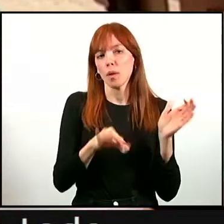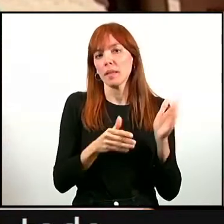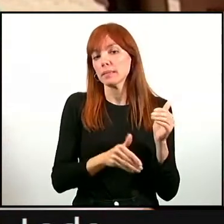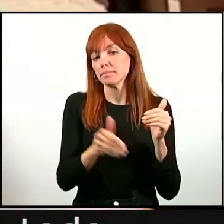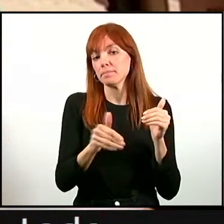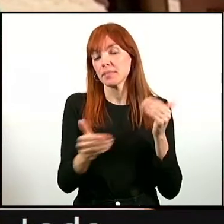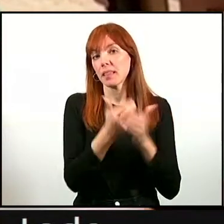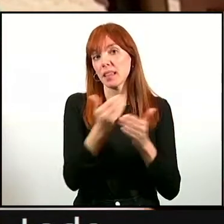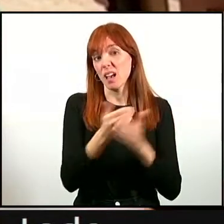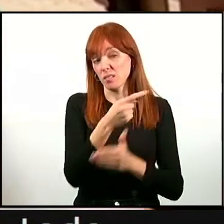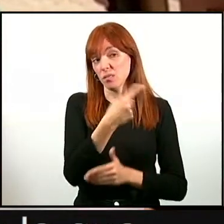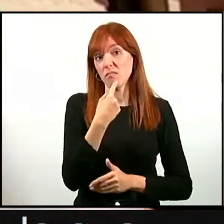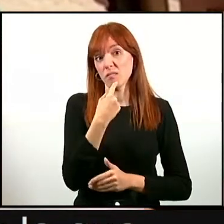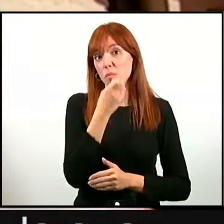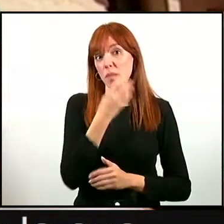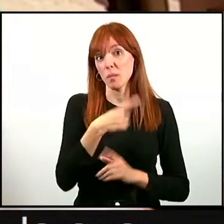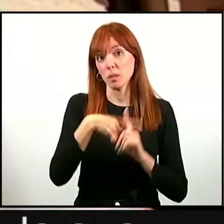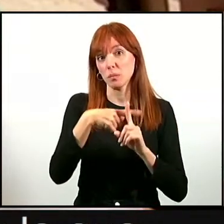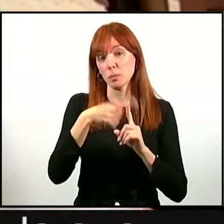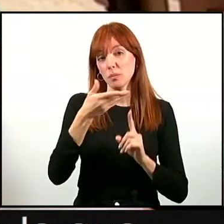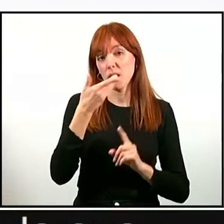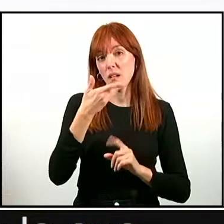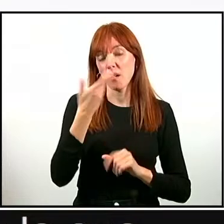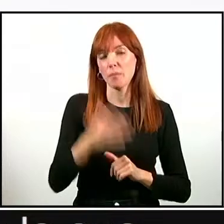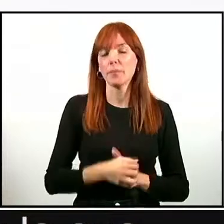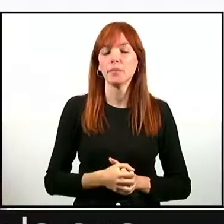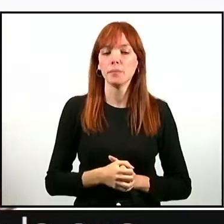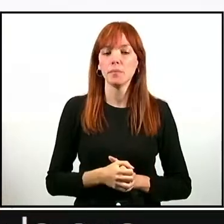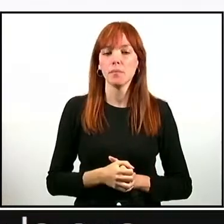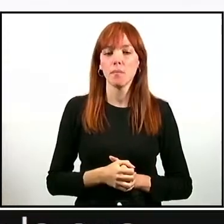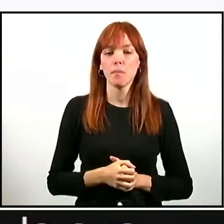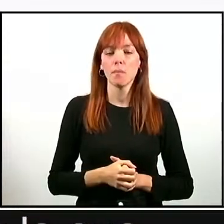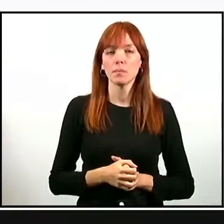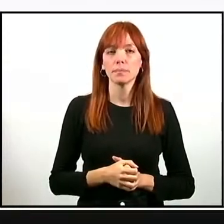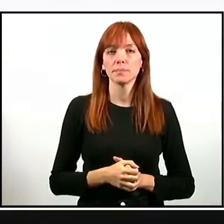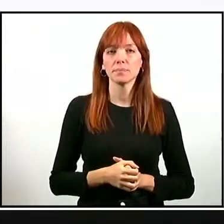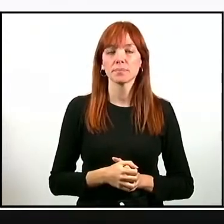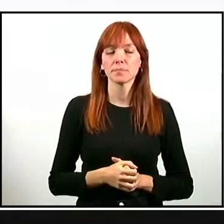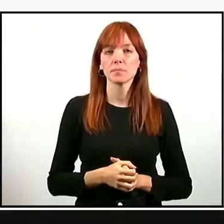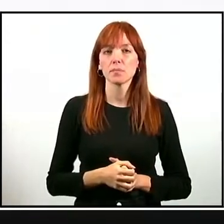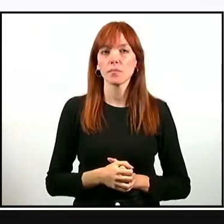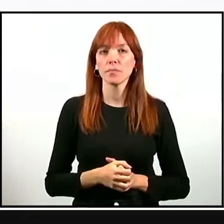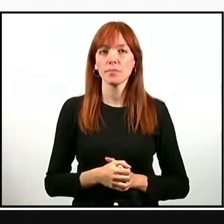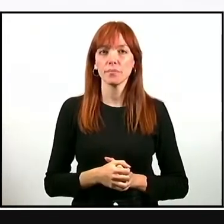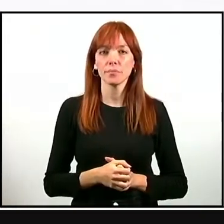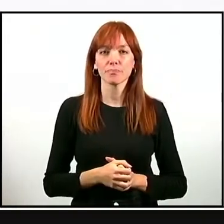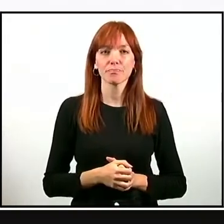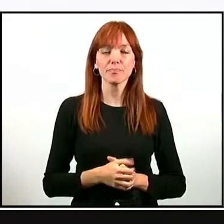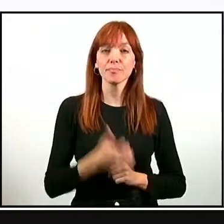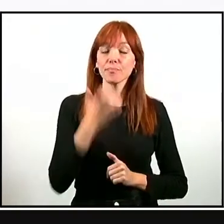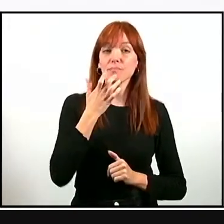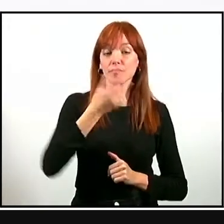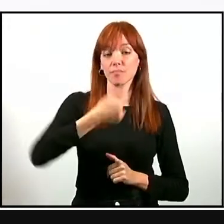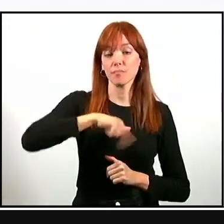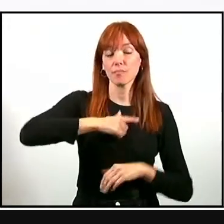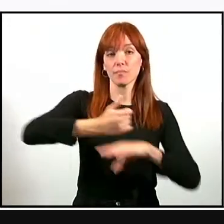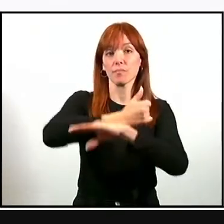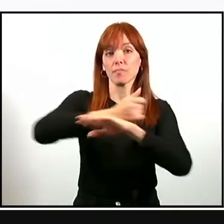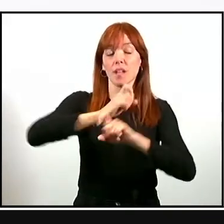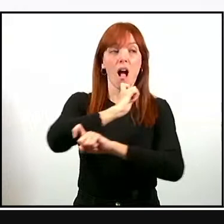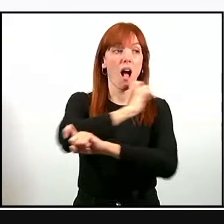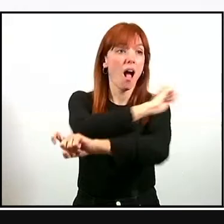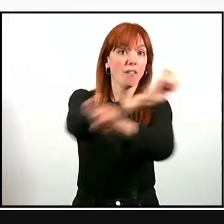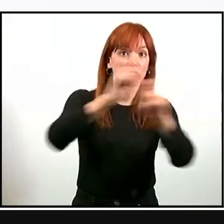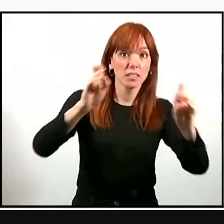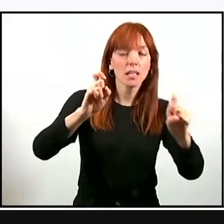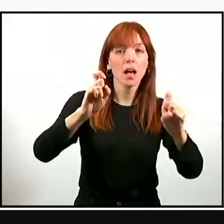estos días, que, como bien has dicho, van a subir las temperaturas. Cuando estamos haciendo el llamamiento a los ciudadanos, a las